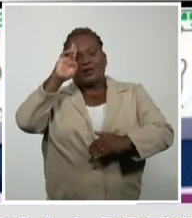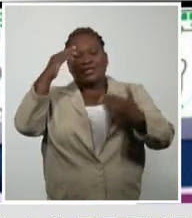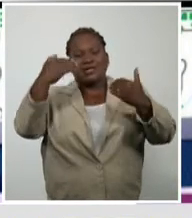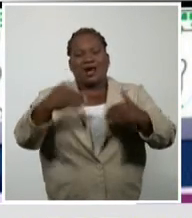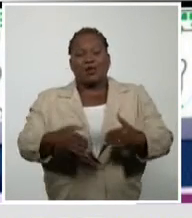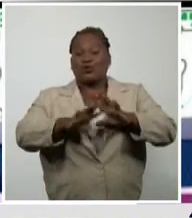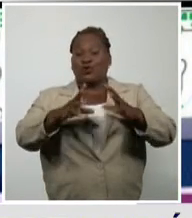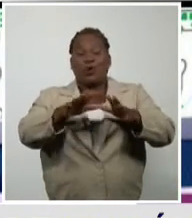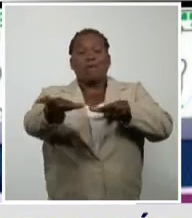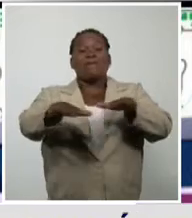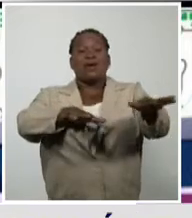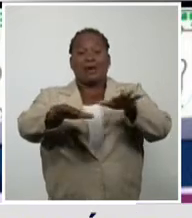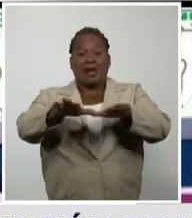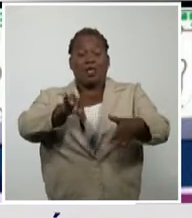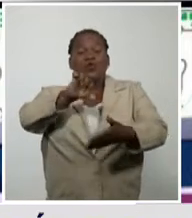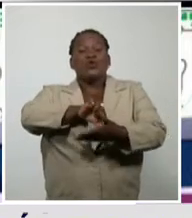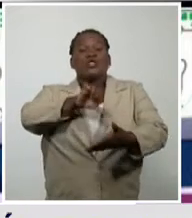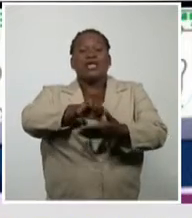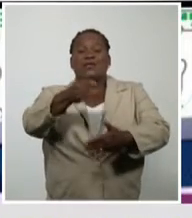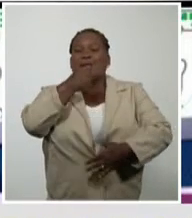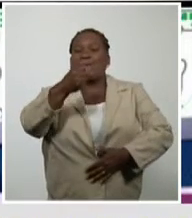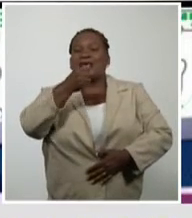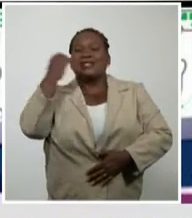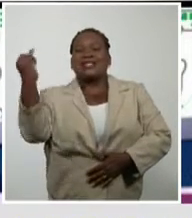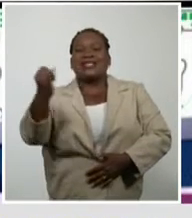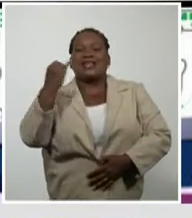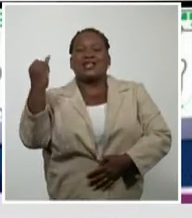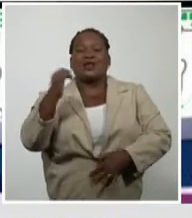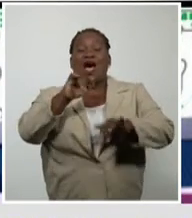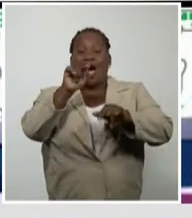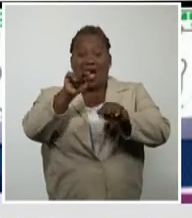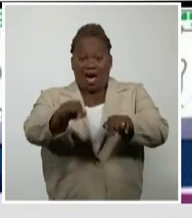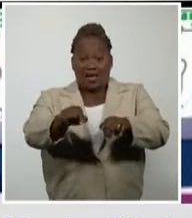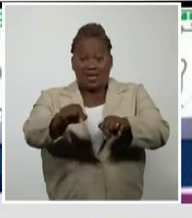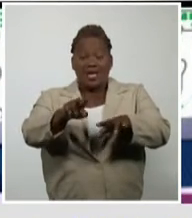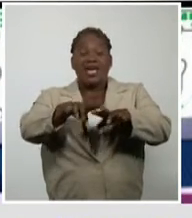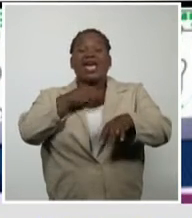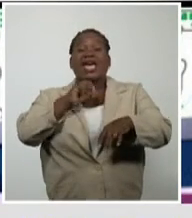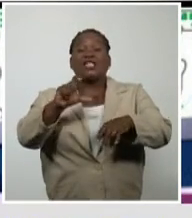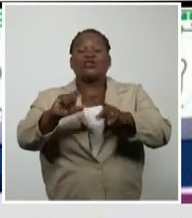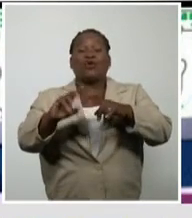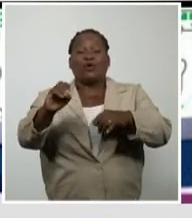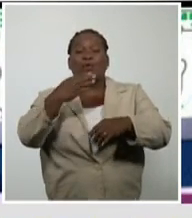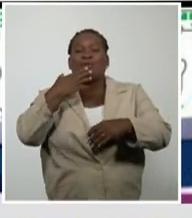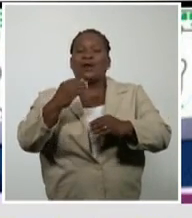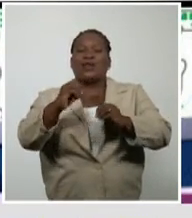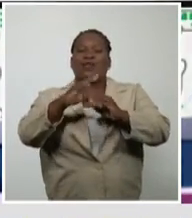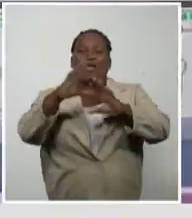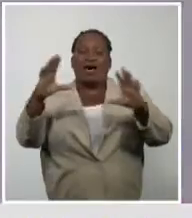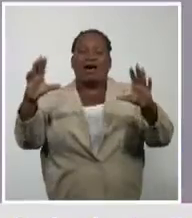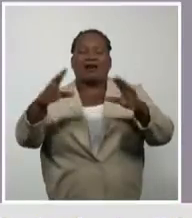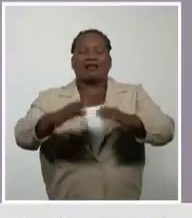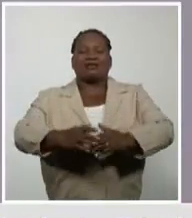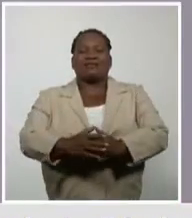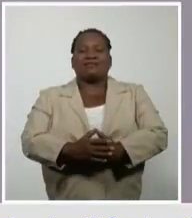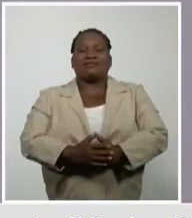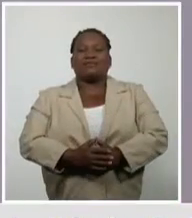el Centro de Prensa Internacional. Allí recibe nuestra señal Héctor Ahmed Velázquez. Muy buenos días. Adelante.